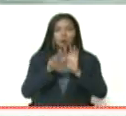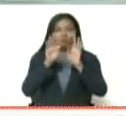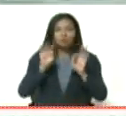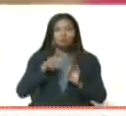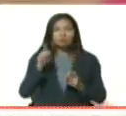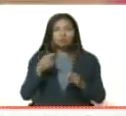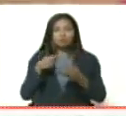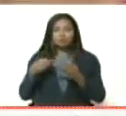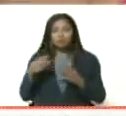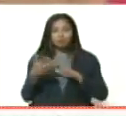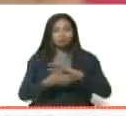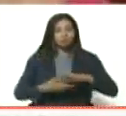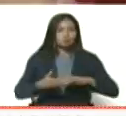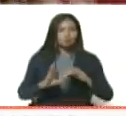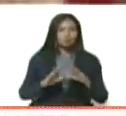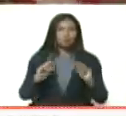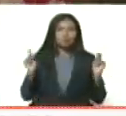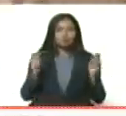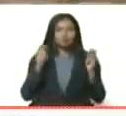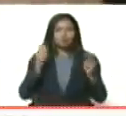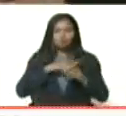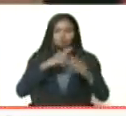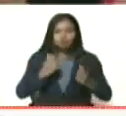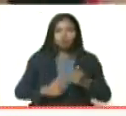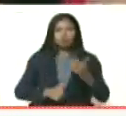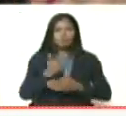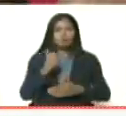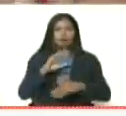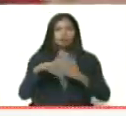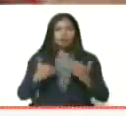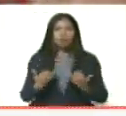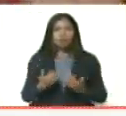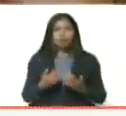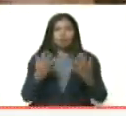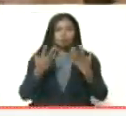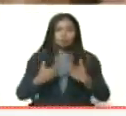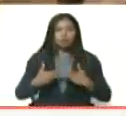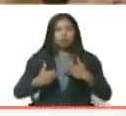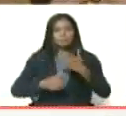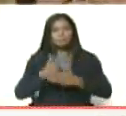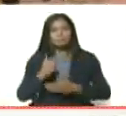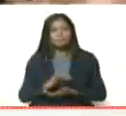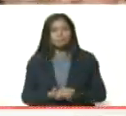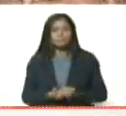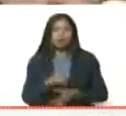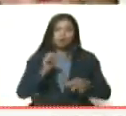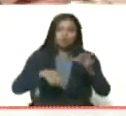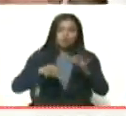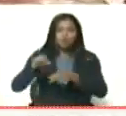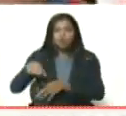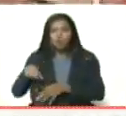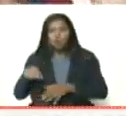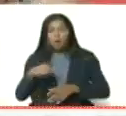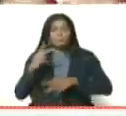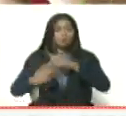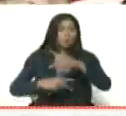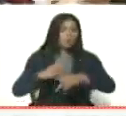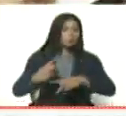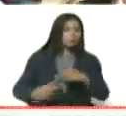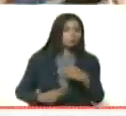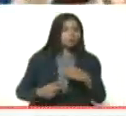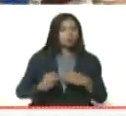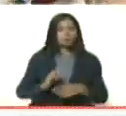estas circunstancias y saldremos más fuertes industrialmente, agrícolamente,